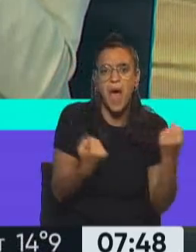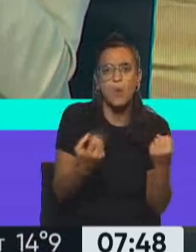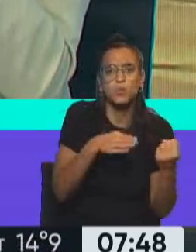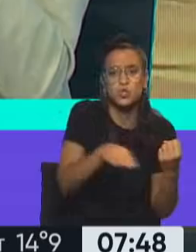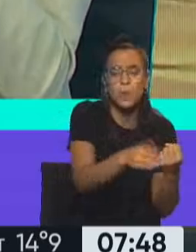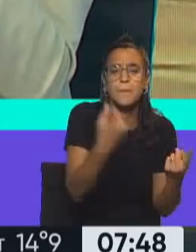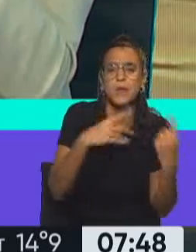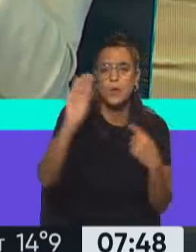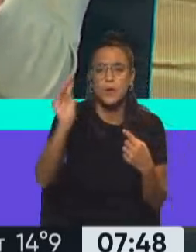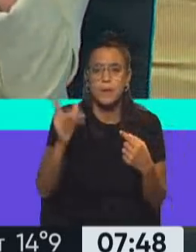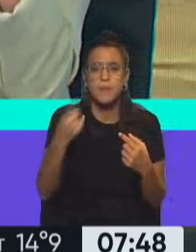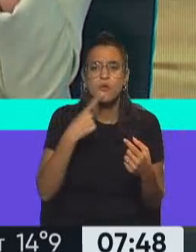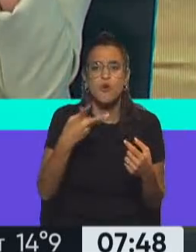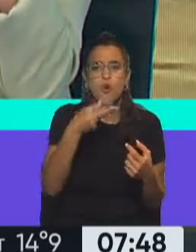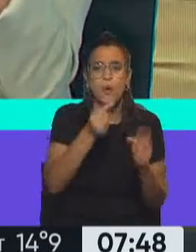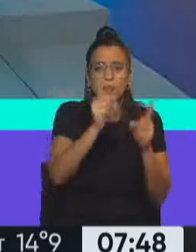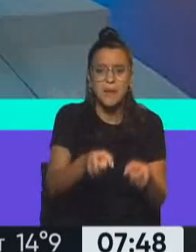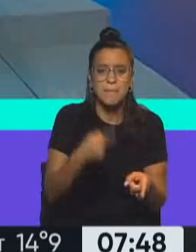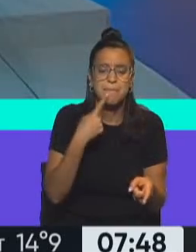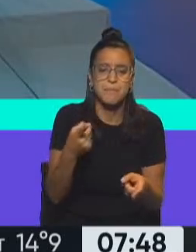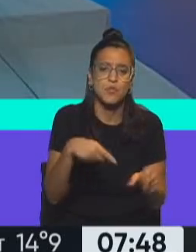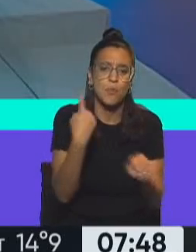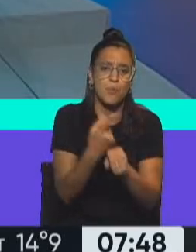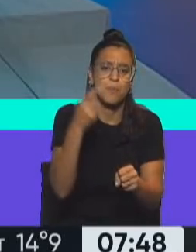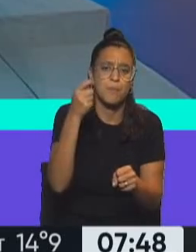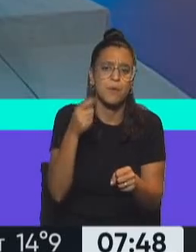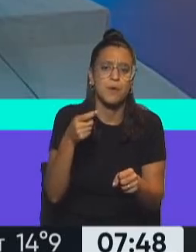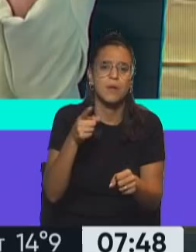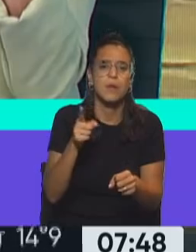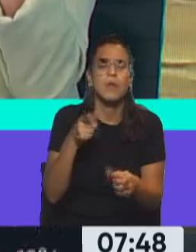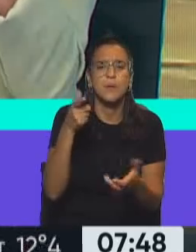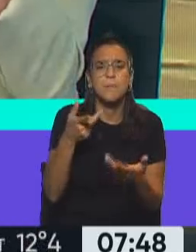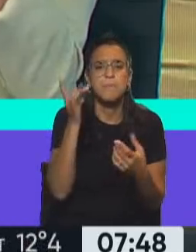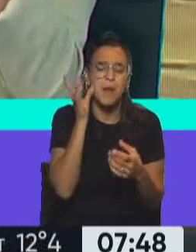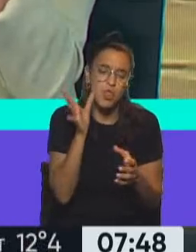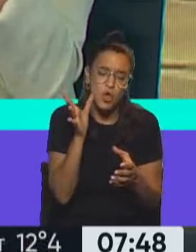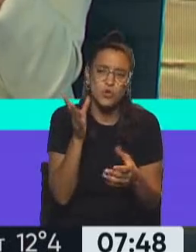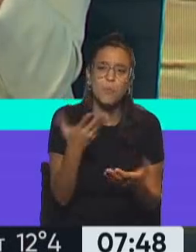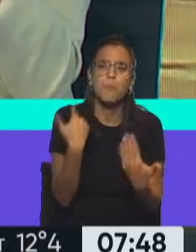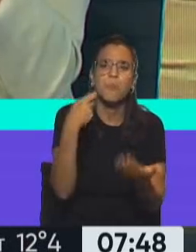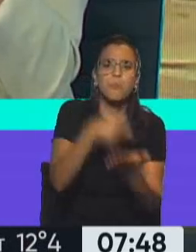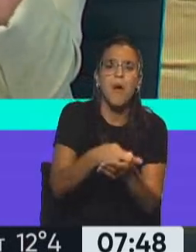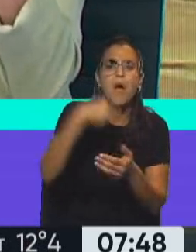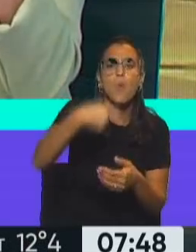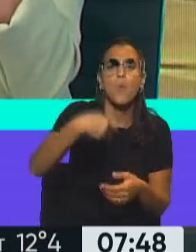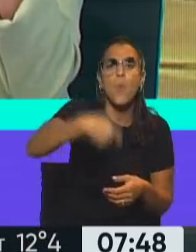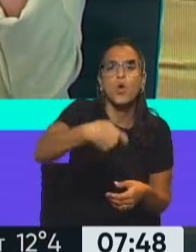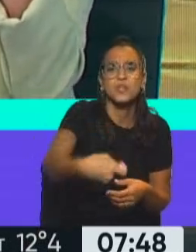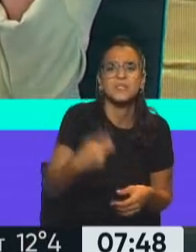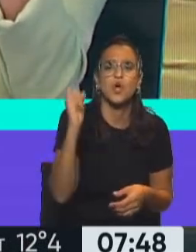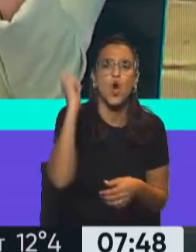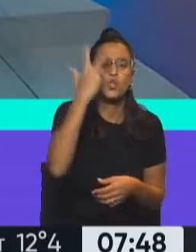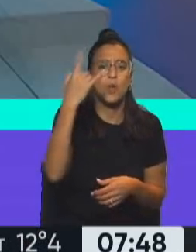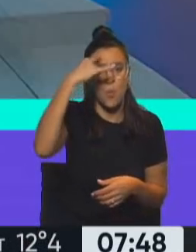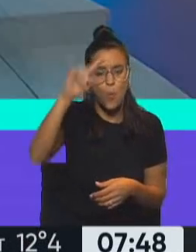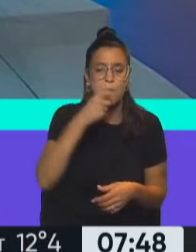Brasil quizás te cobrarían también es digamos no podrías pagar no te cobrarían está mal dicho disculpen no podrías pagar en cuotas un hotel en Uruguay